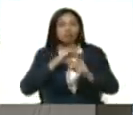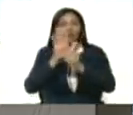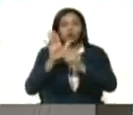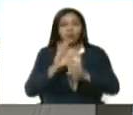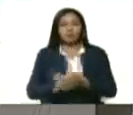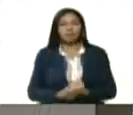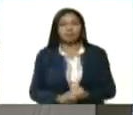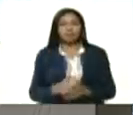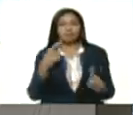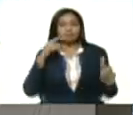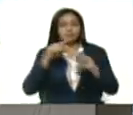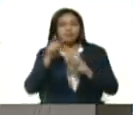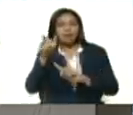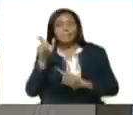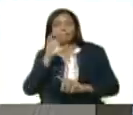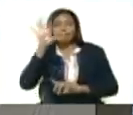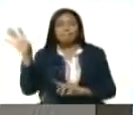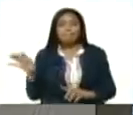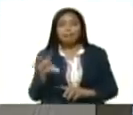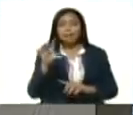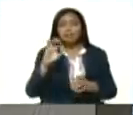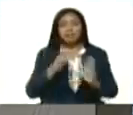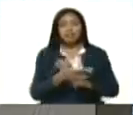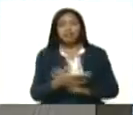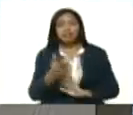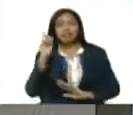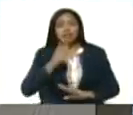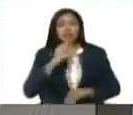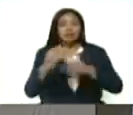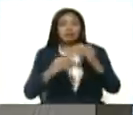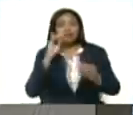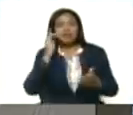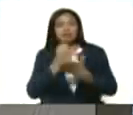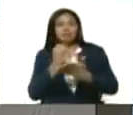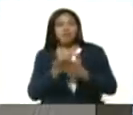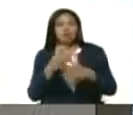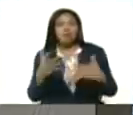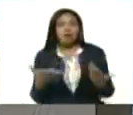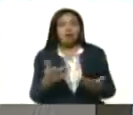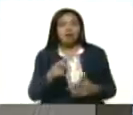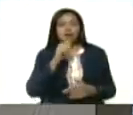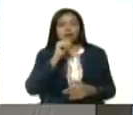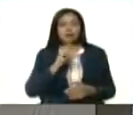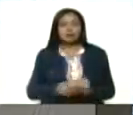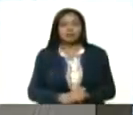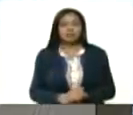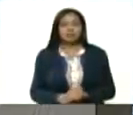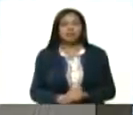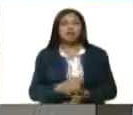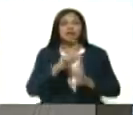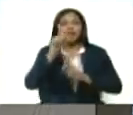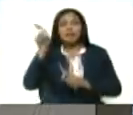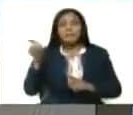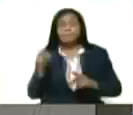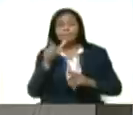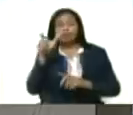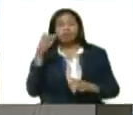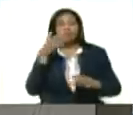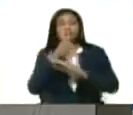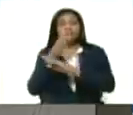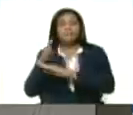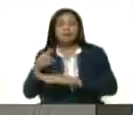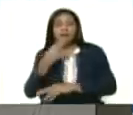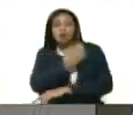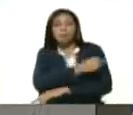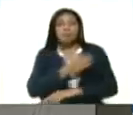COVID-19. Hay países que señalan que solamente debe hacérseles prueba a aquellas personas que acudan al hospital